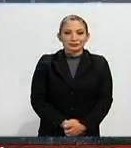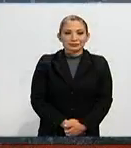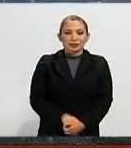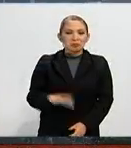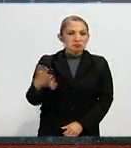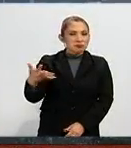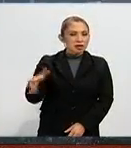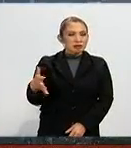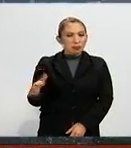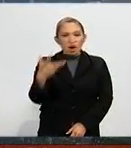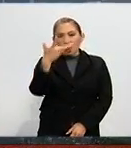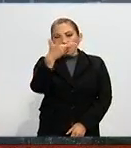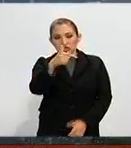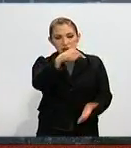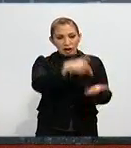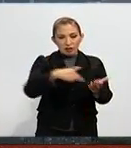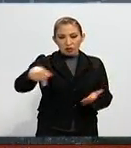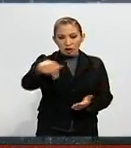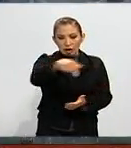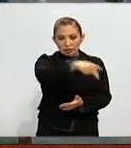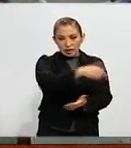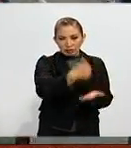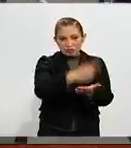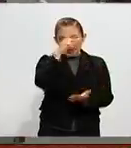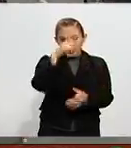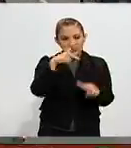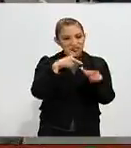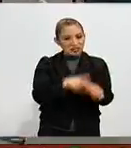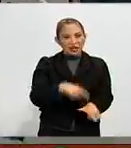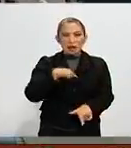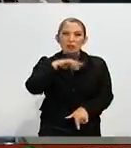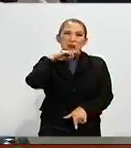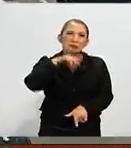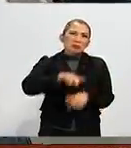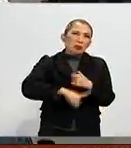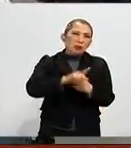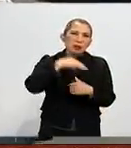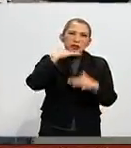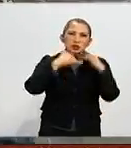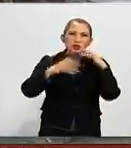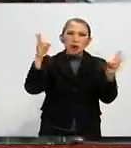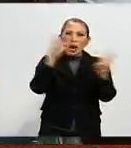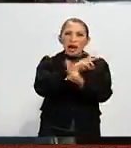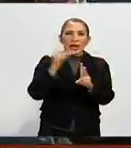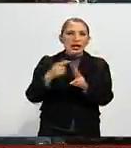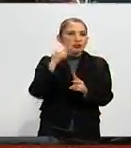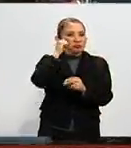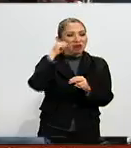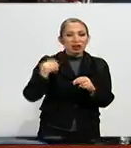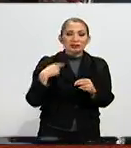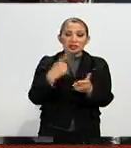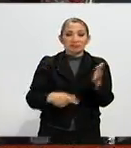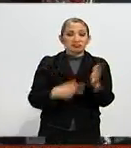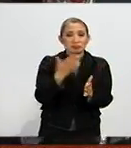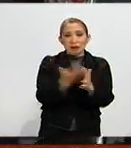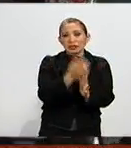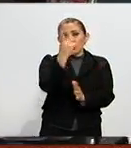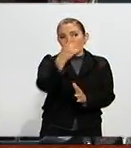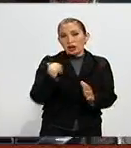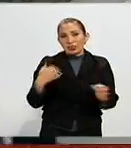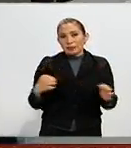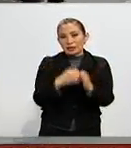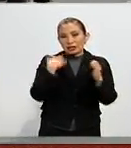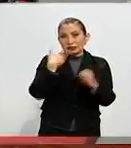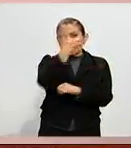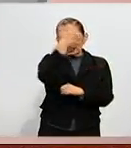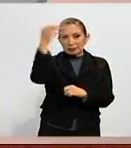Al menos 8 regiones de la metrópoli permanecen con mala calidad del aire, a pesar de la suspensión de la fase 1 de